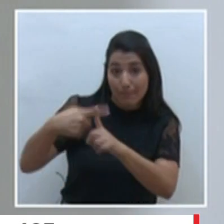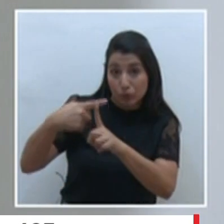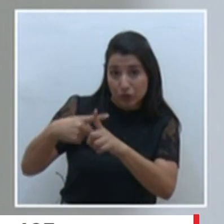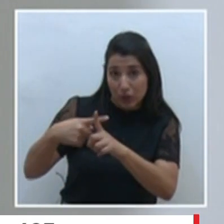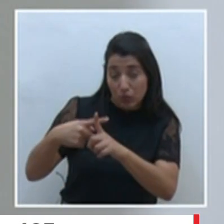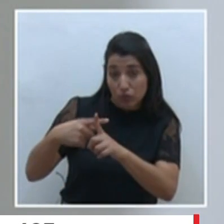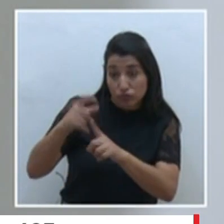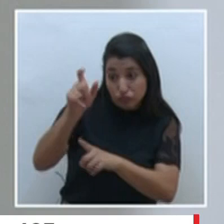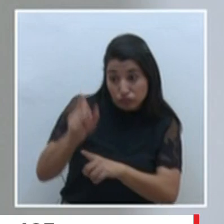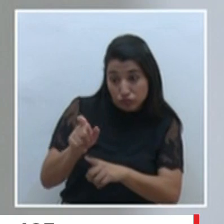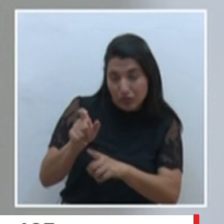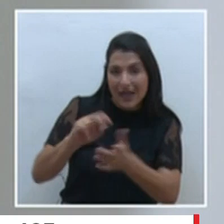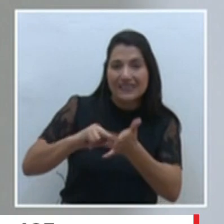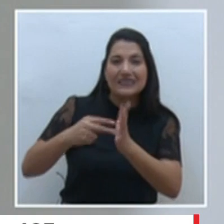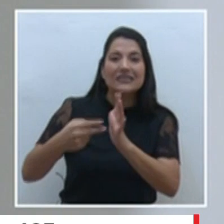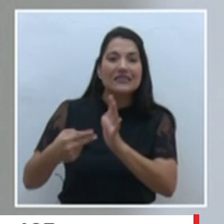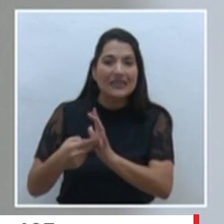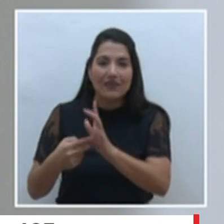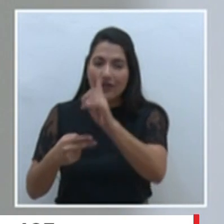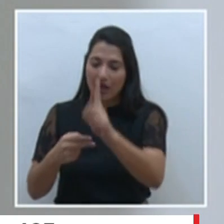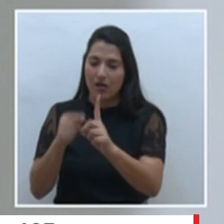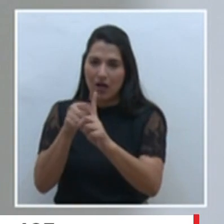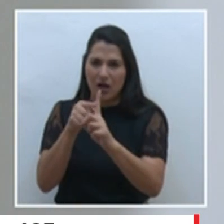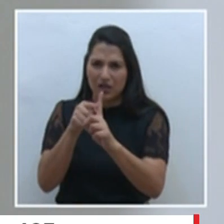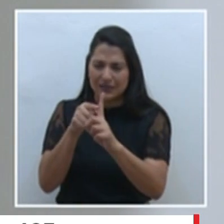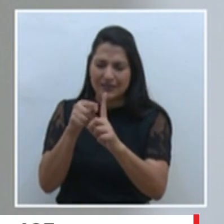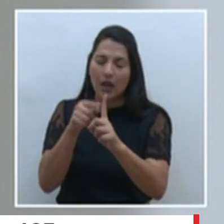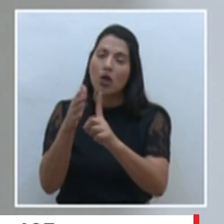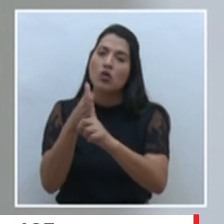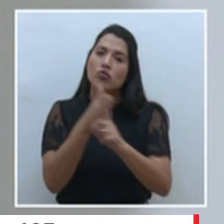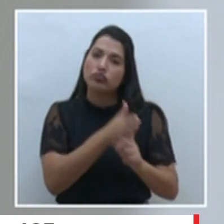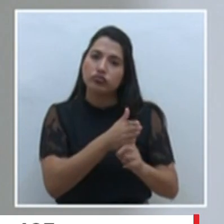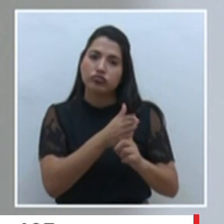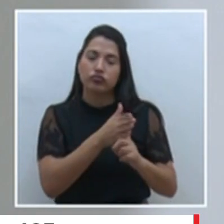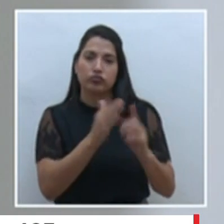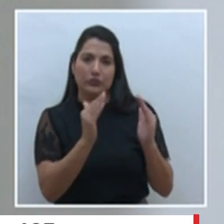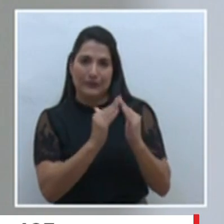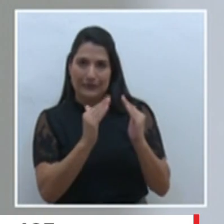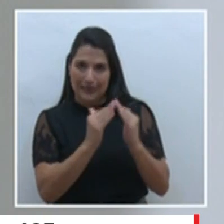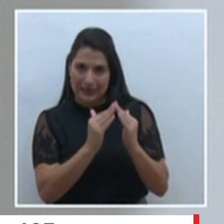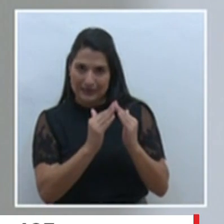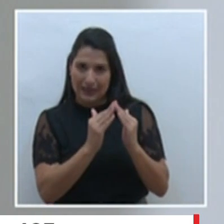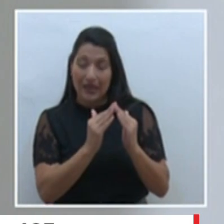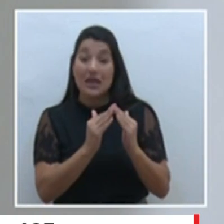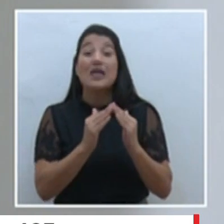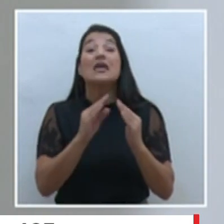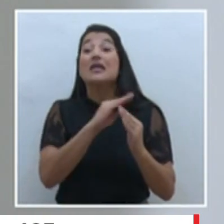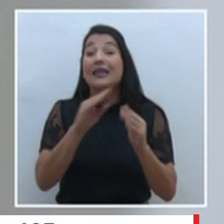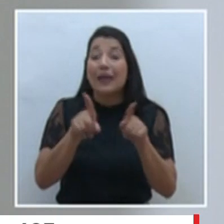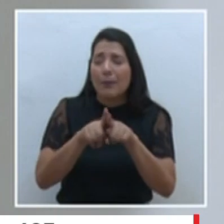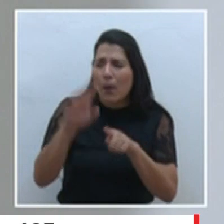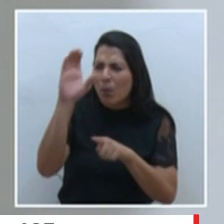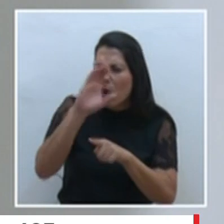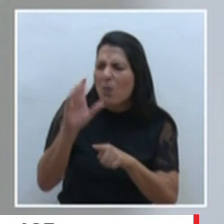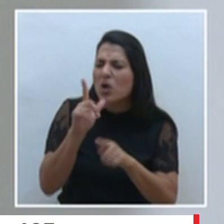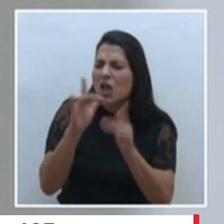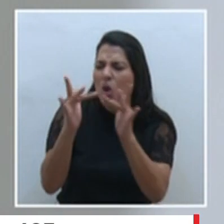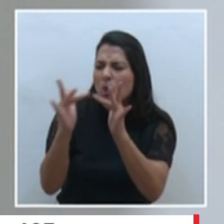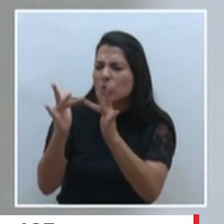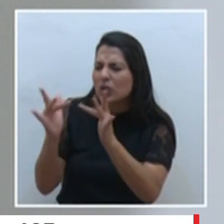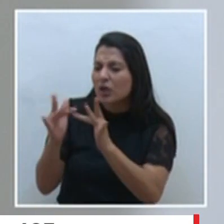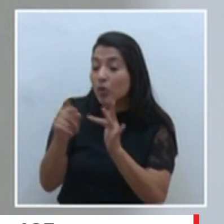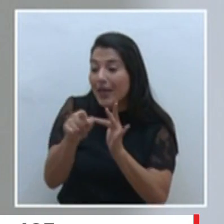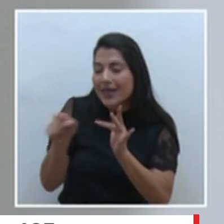en todo lo que es el confinamiento, la cuarentena o el aislamiento, tanto de él como eventualmente de los